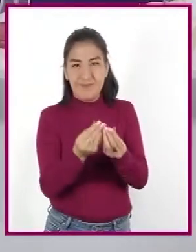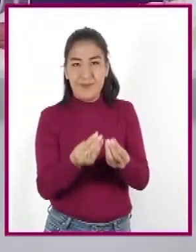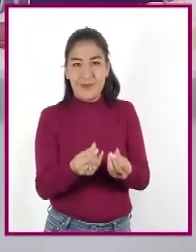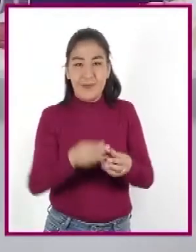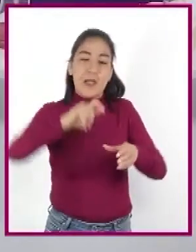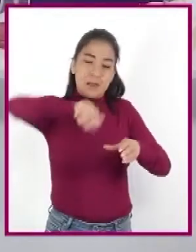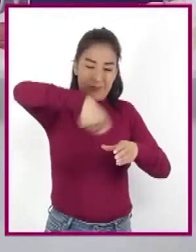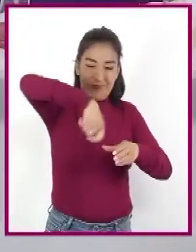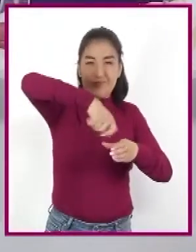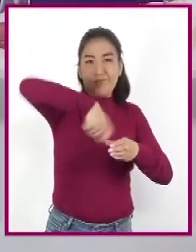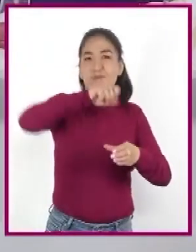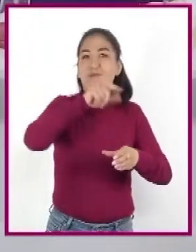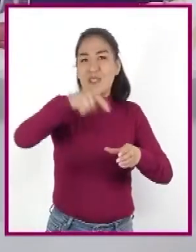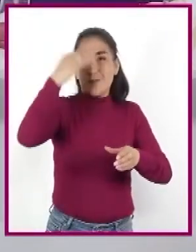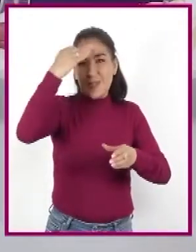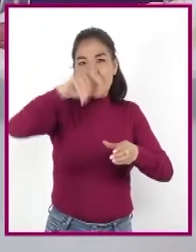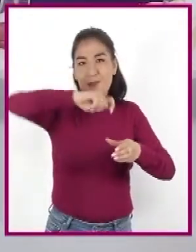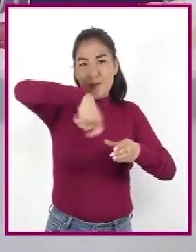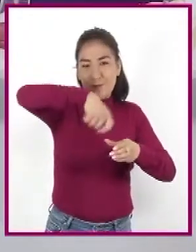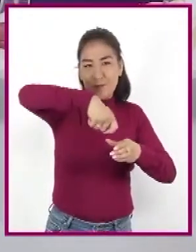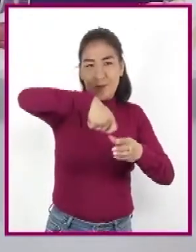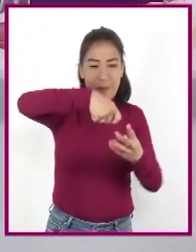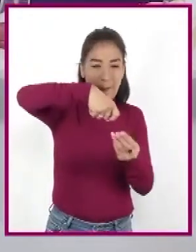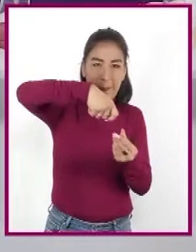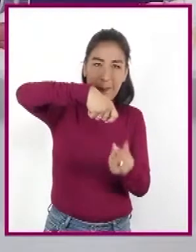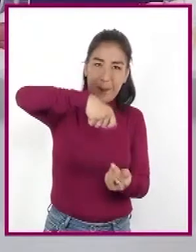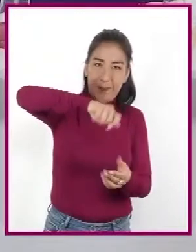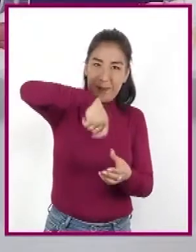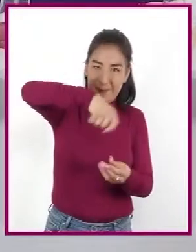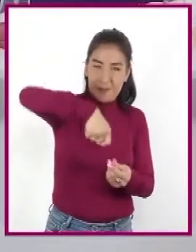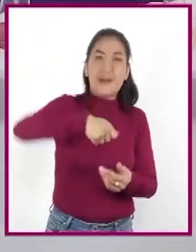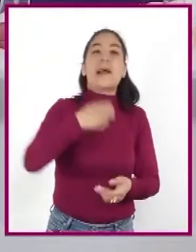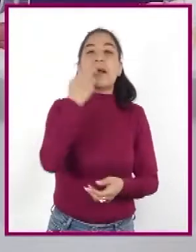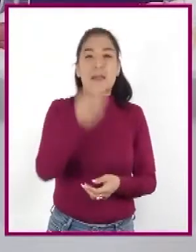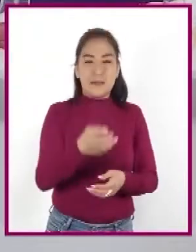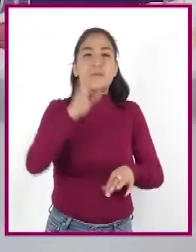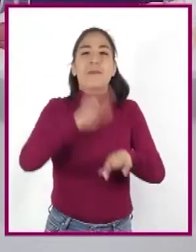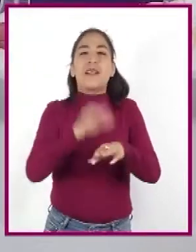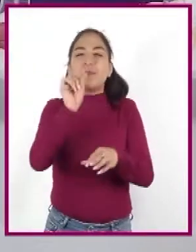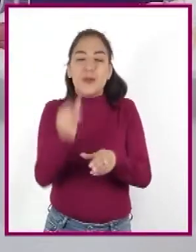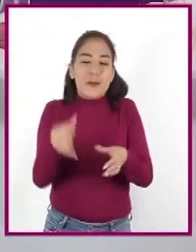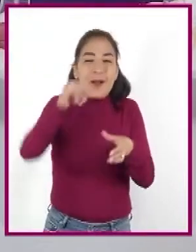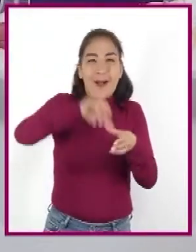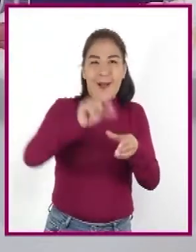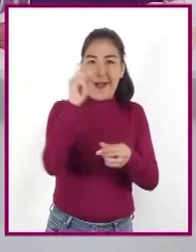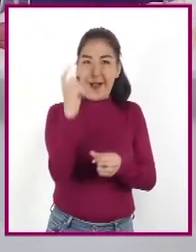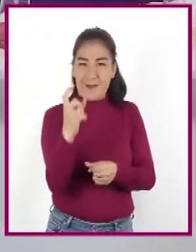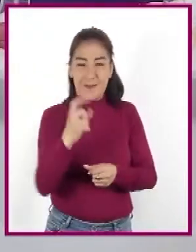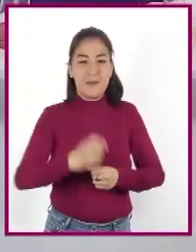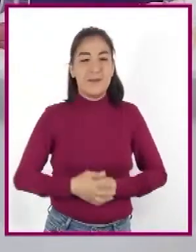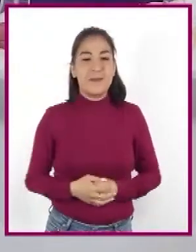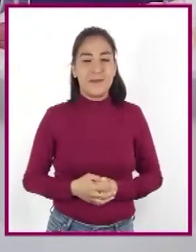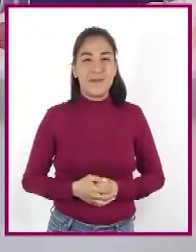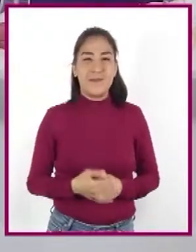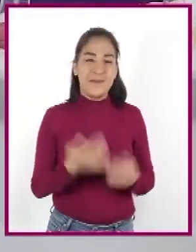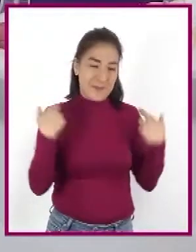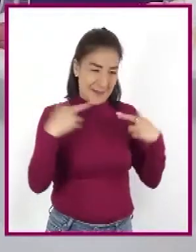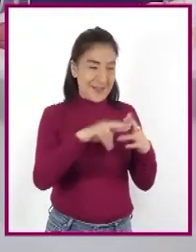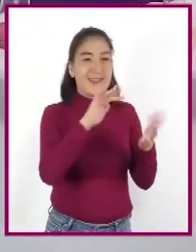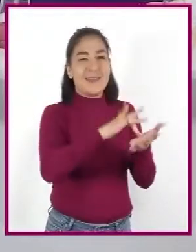estar agitando. Tal vez necesitamos un poco más de agua. Le agradezco mucho,